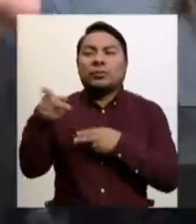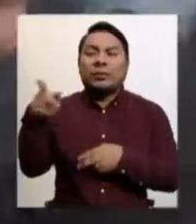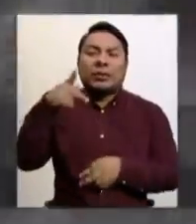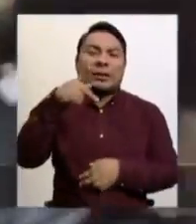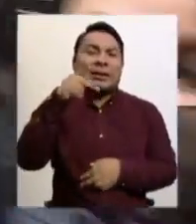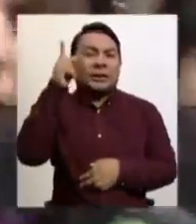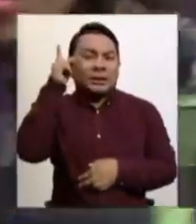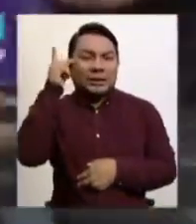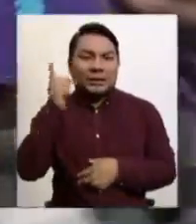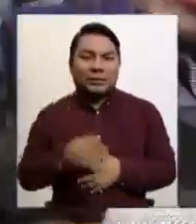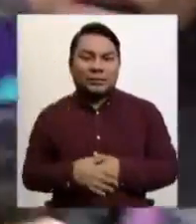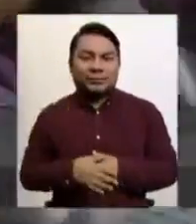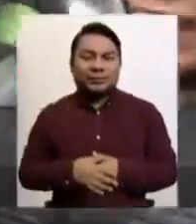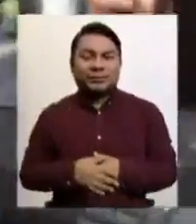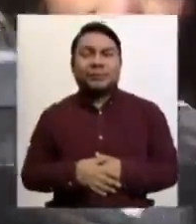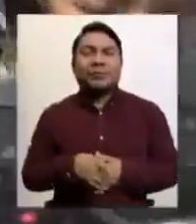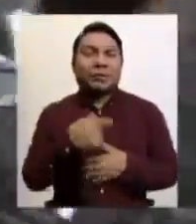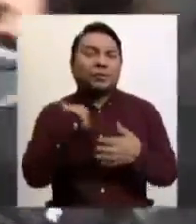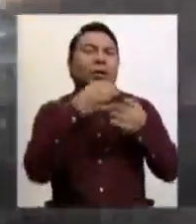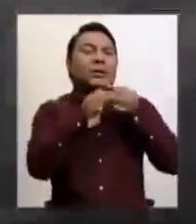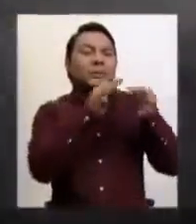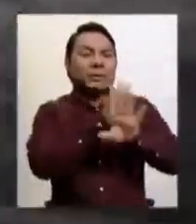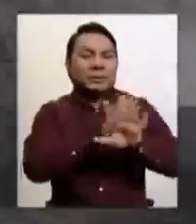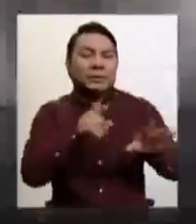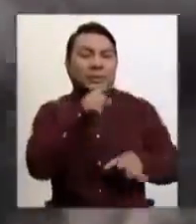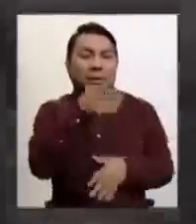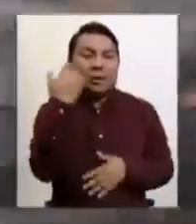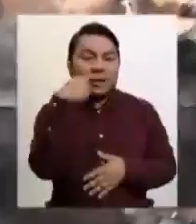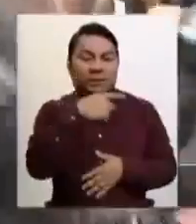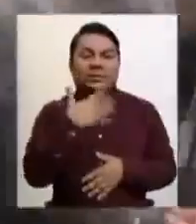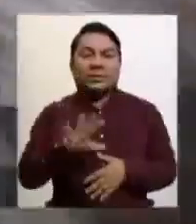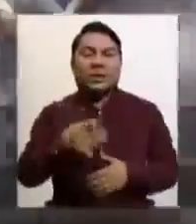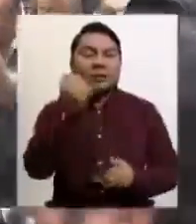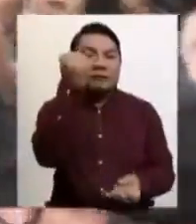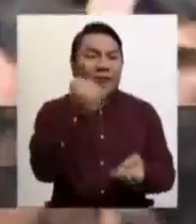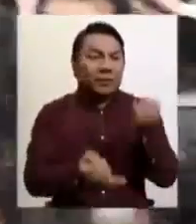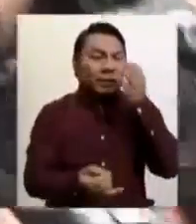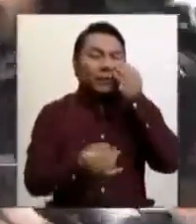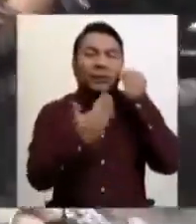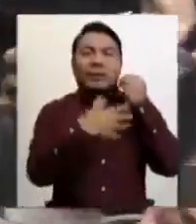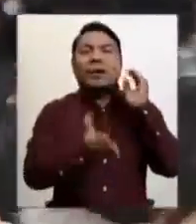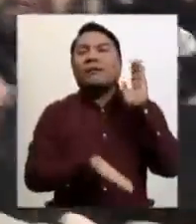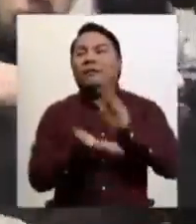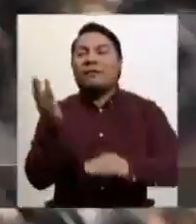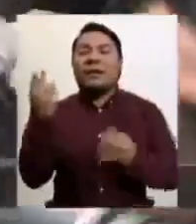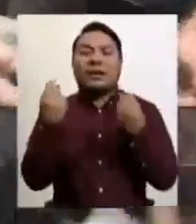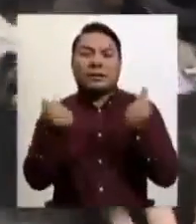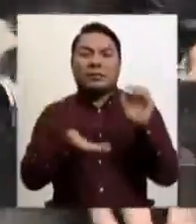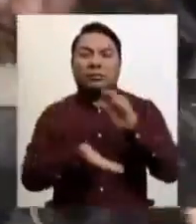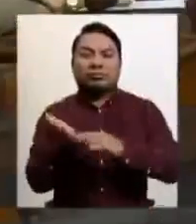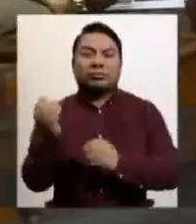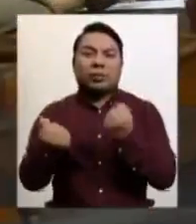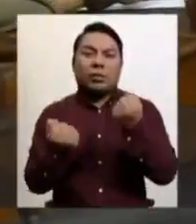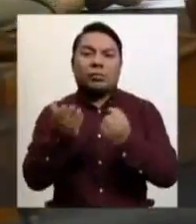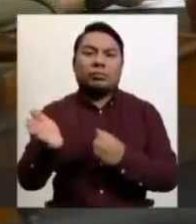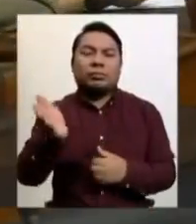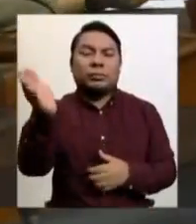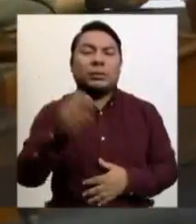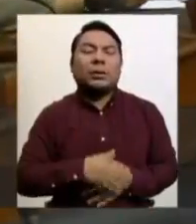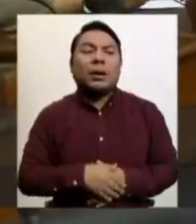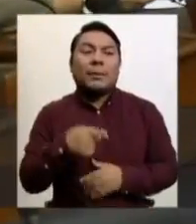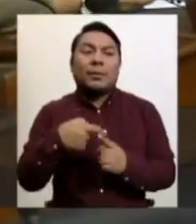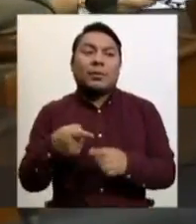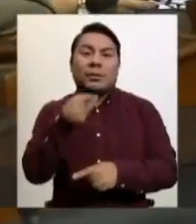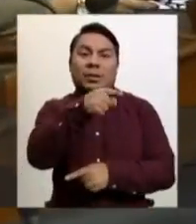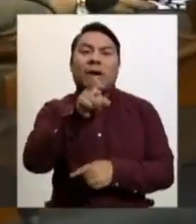Keiko. El también ex congresista abandonó raudamente la sede de la Fiscalía de Lavado de Activos. Durante